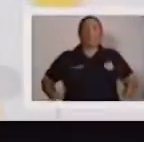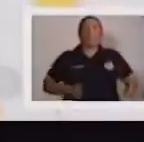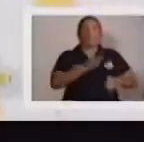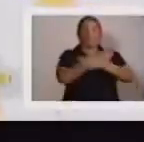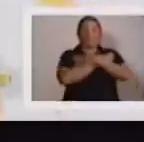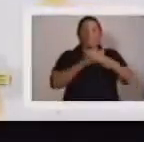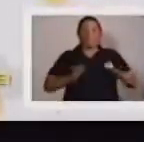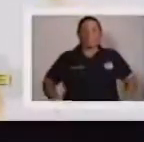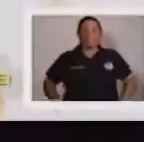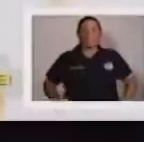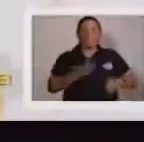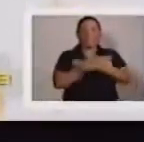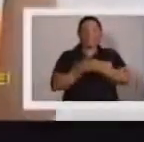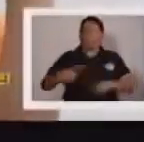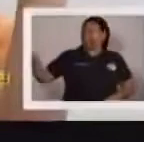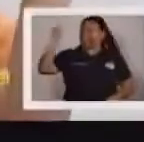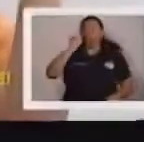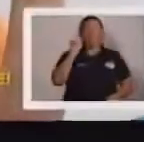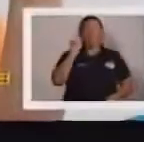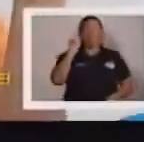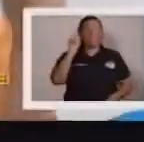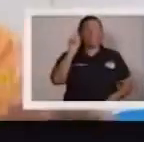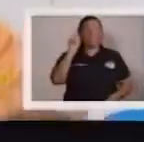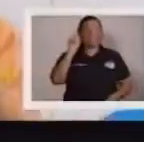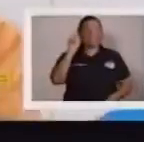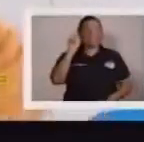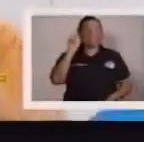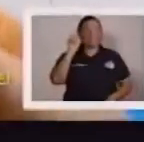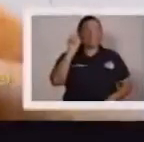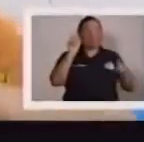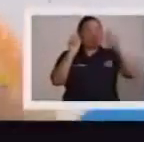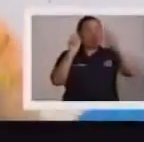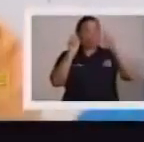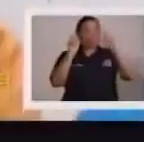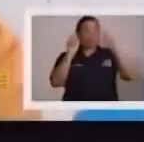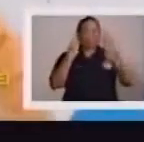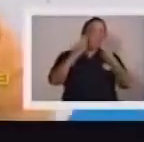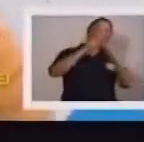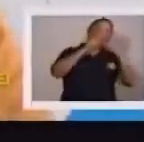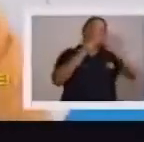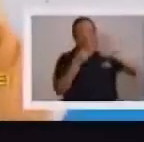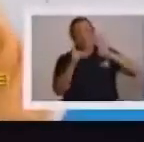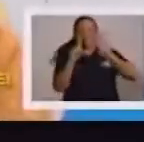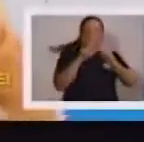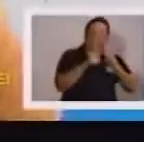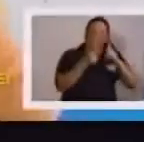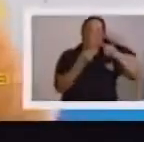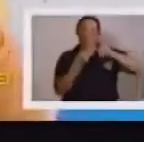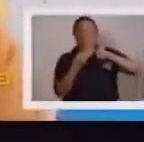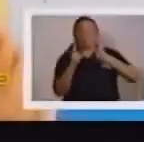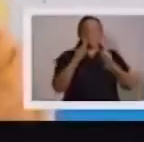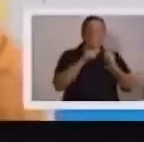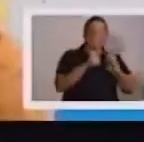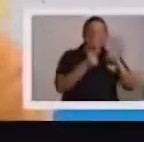¿dónde está? Aquí estoy. Gusto en saludarte,